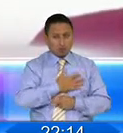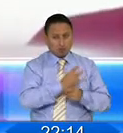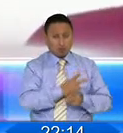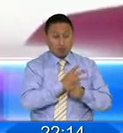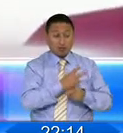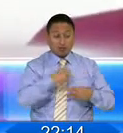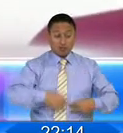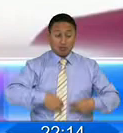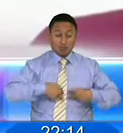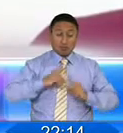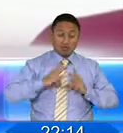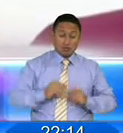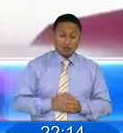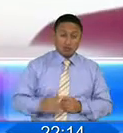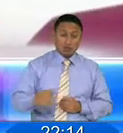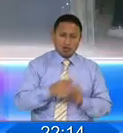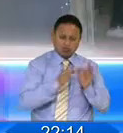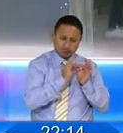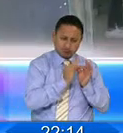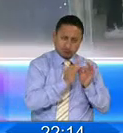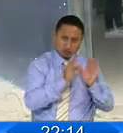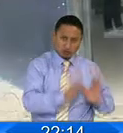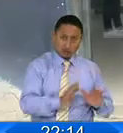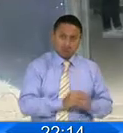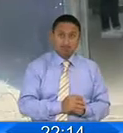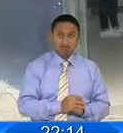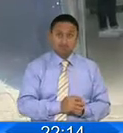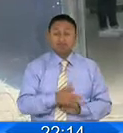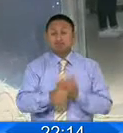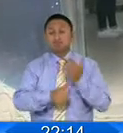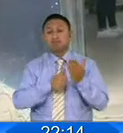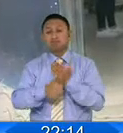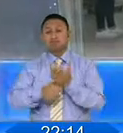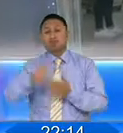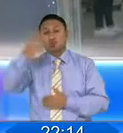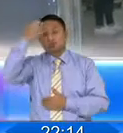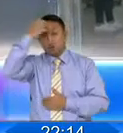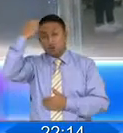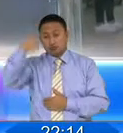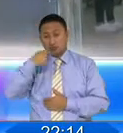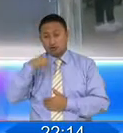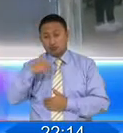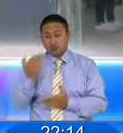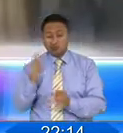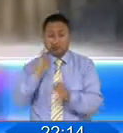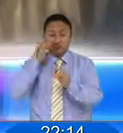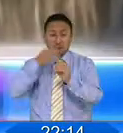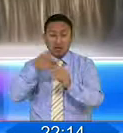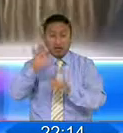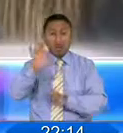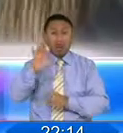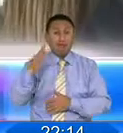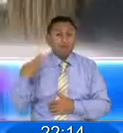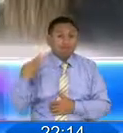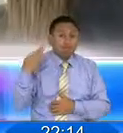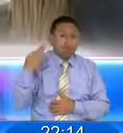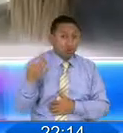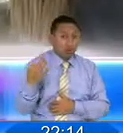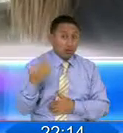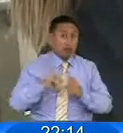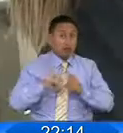para que haya mantenimiento por su parte el ministerio de educación enfatizó que el retorno a clases de es voluntario y con aforos limitados